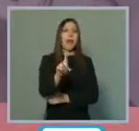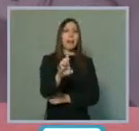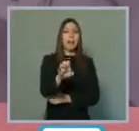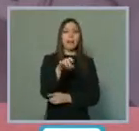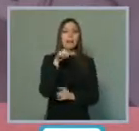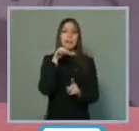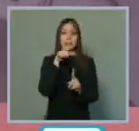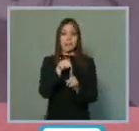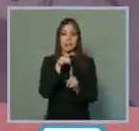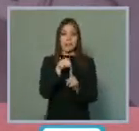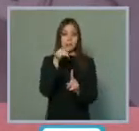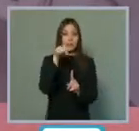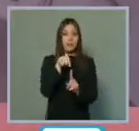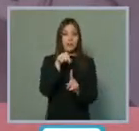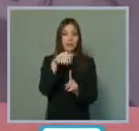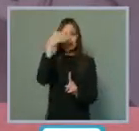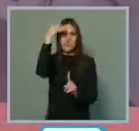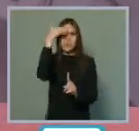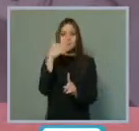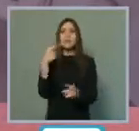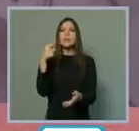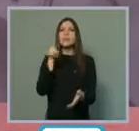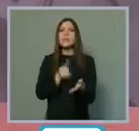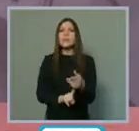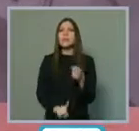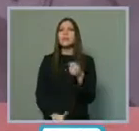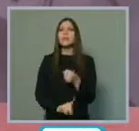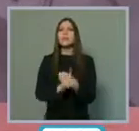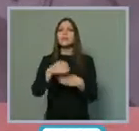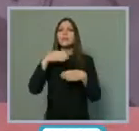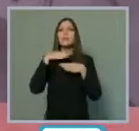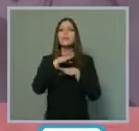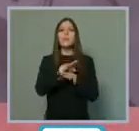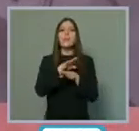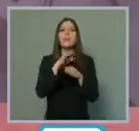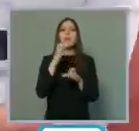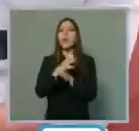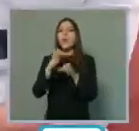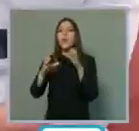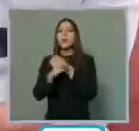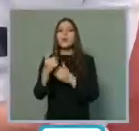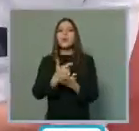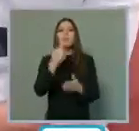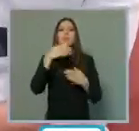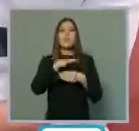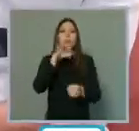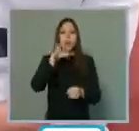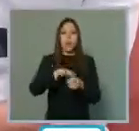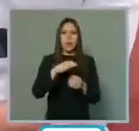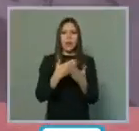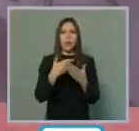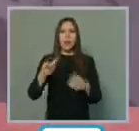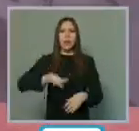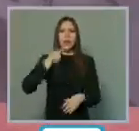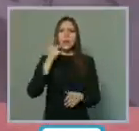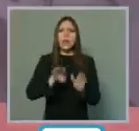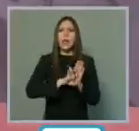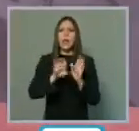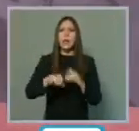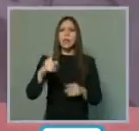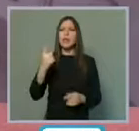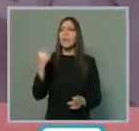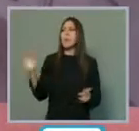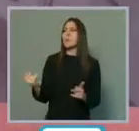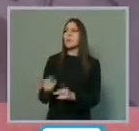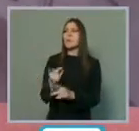dedican exclusivamente a conocer delitos electorales. Nosotros como tribunal no. Pero me hiciste la pregunta importante, ¿qué pasa si yo conozco un delito electoral